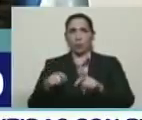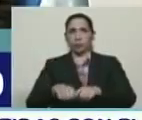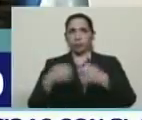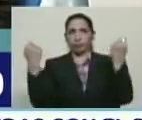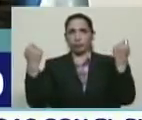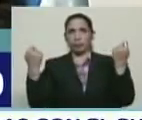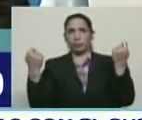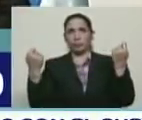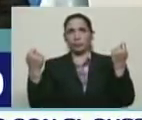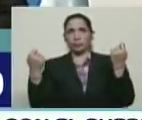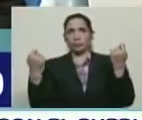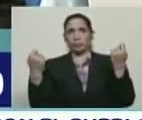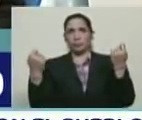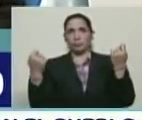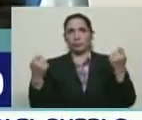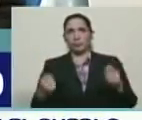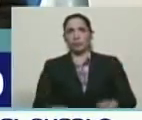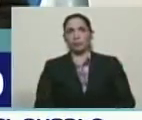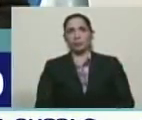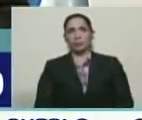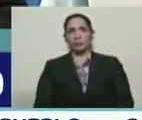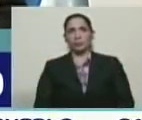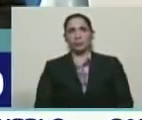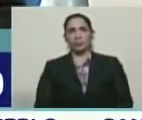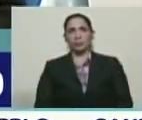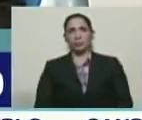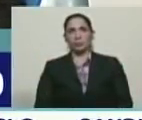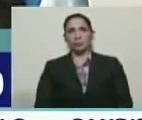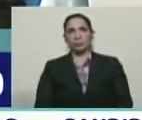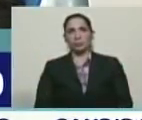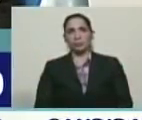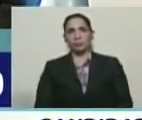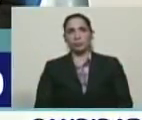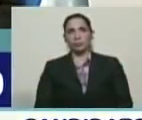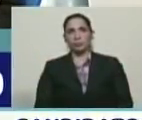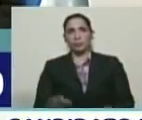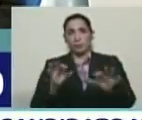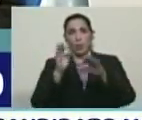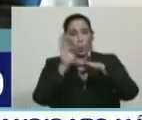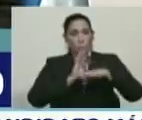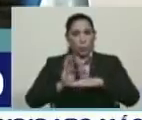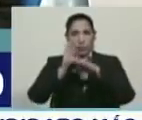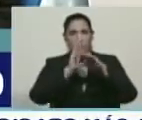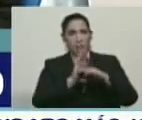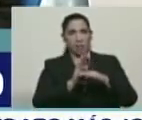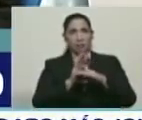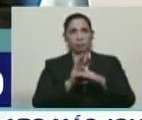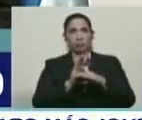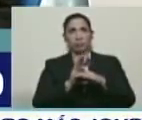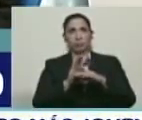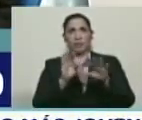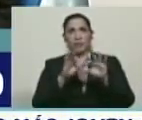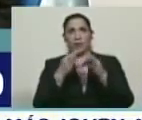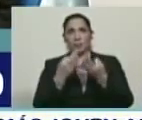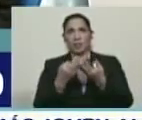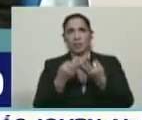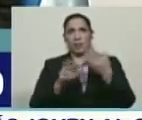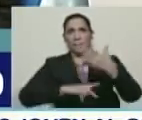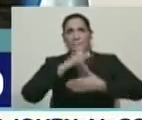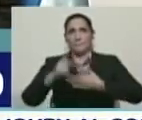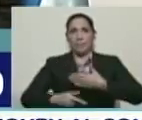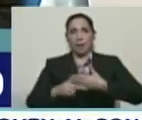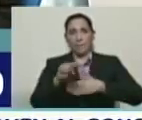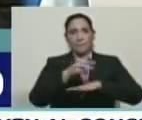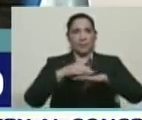desde todas las aristas este grave flagelo, repito, que golpea a la familia venezolana. Como parte de este plan, el Ministerio